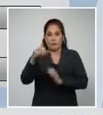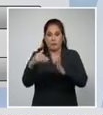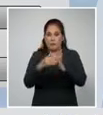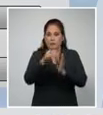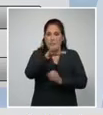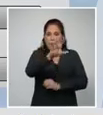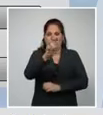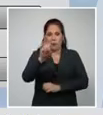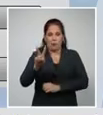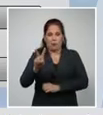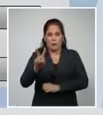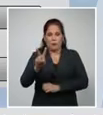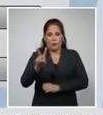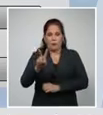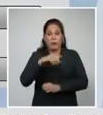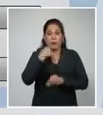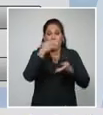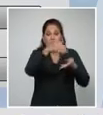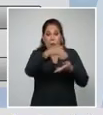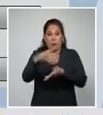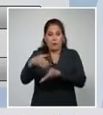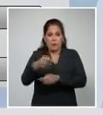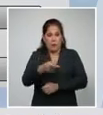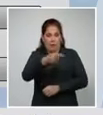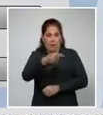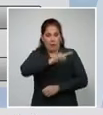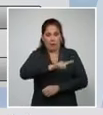131.180.052, fallecen ayer